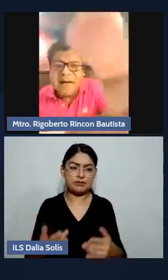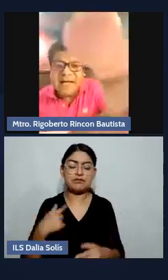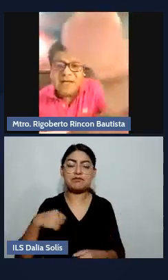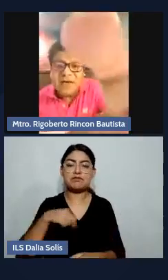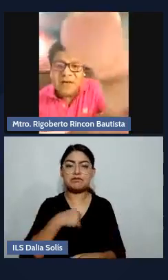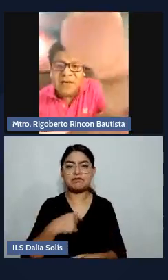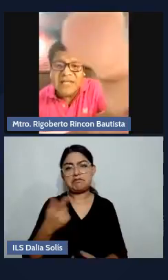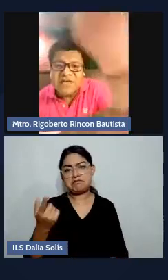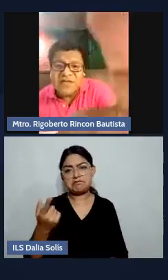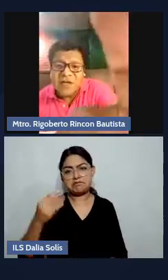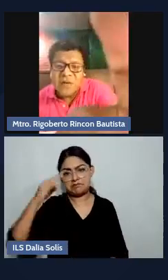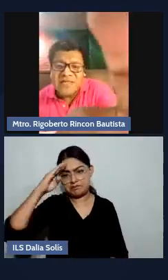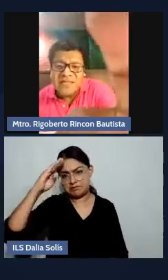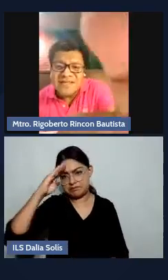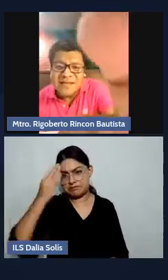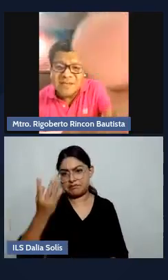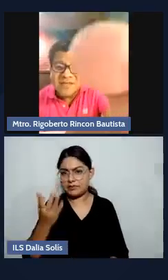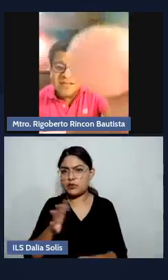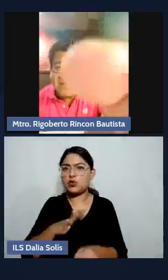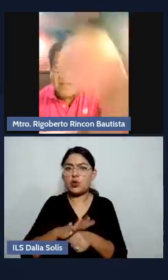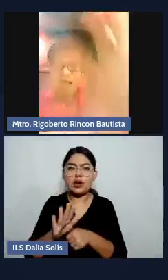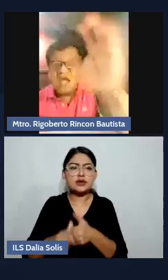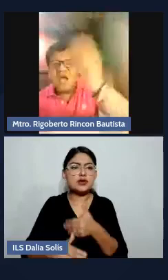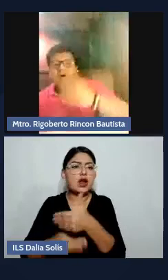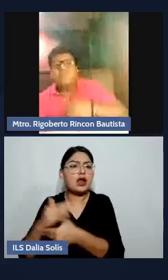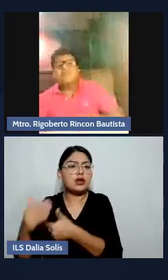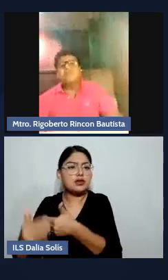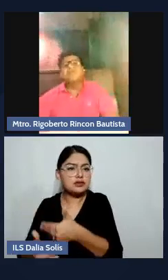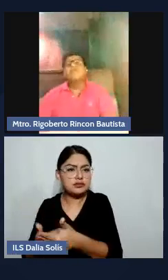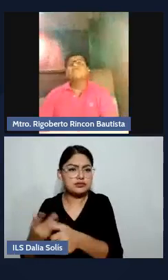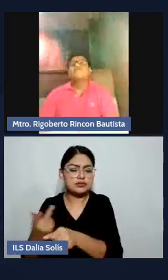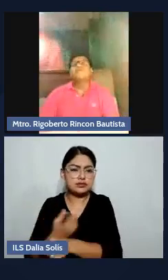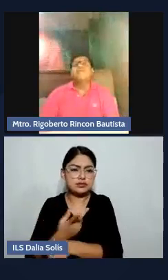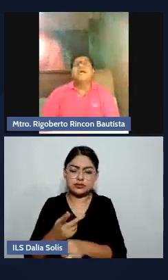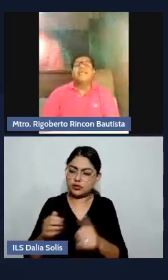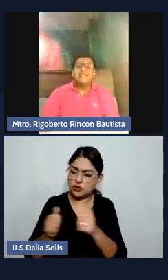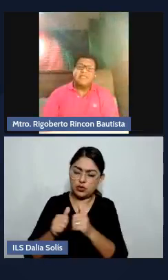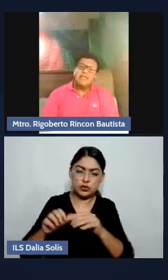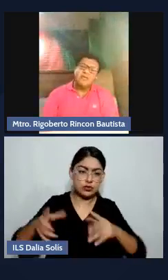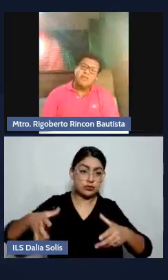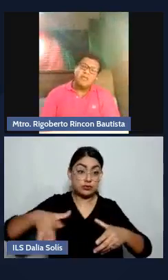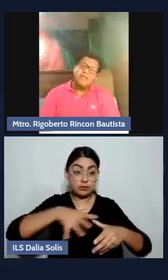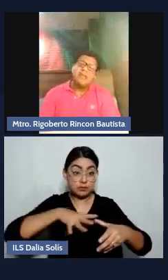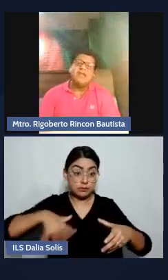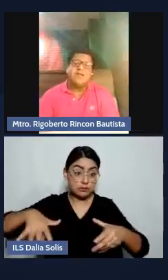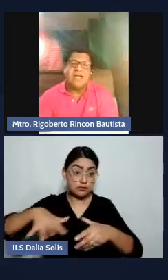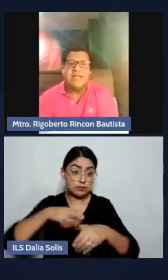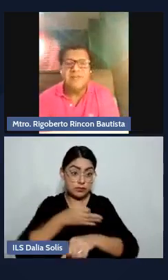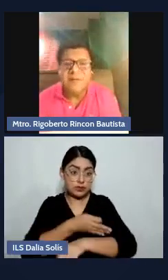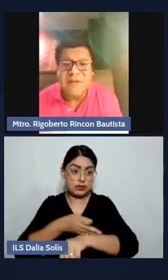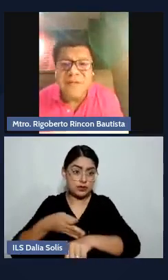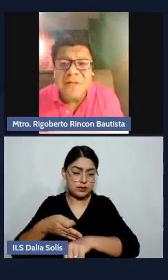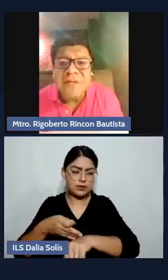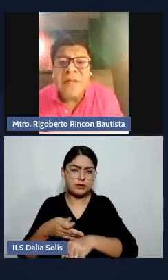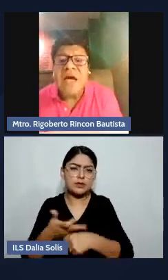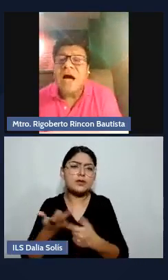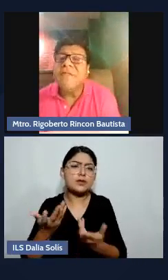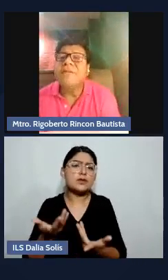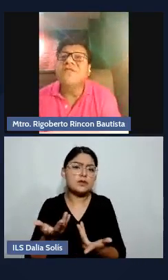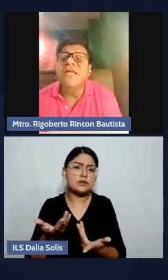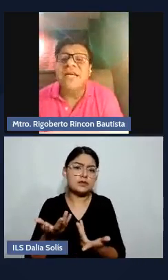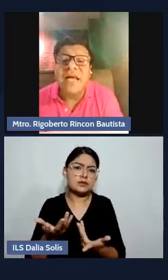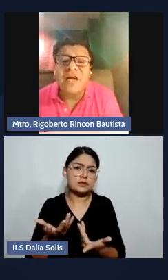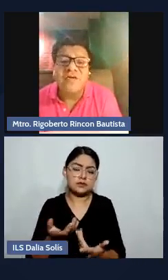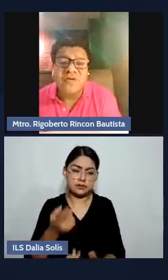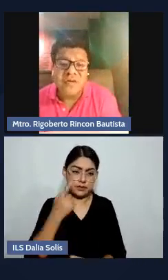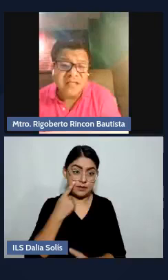las consecuencias que vamos a tener completamente con los familiares y completamente laborales. Primero, pues, hablamos de que el consumo